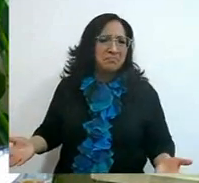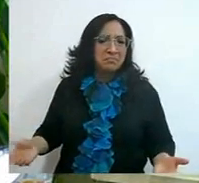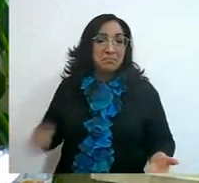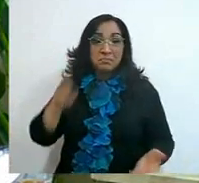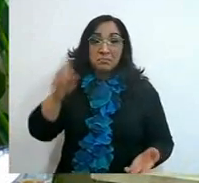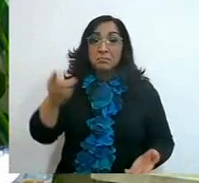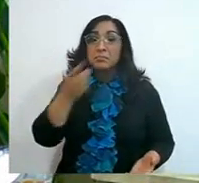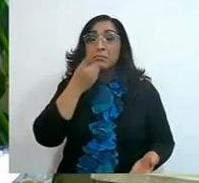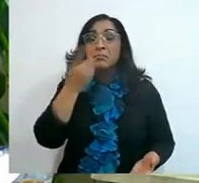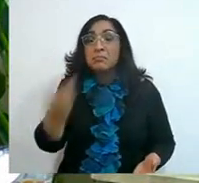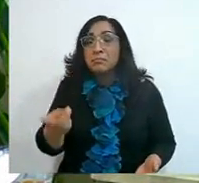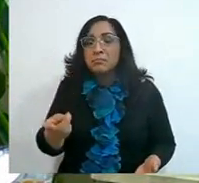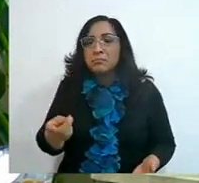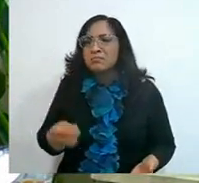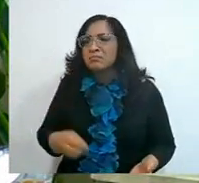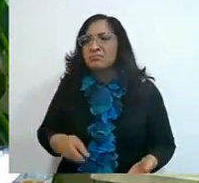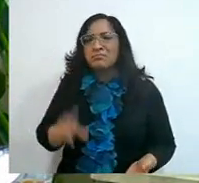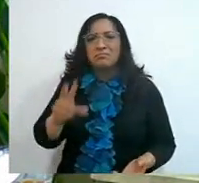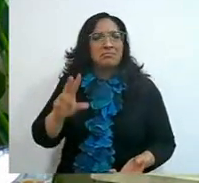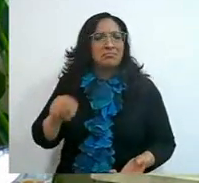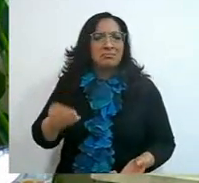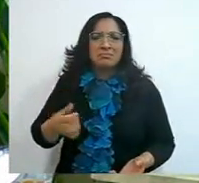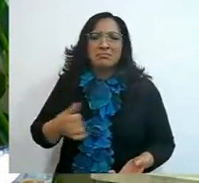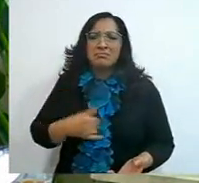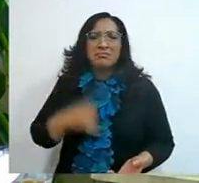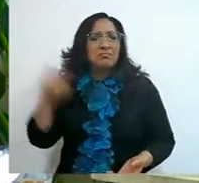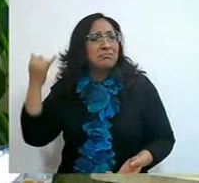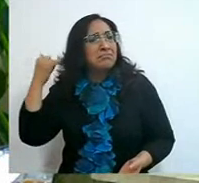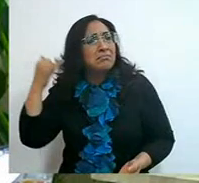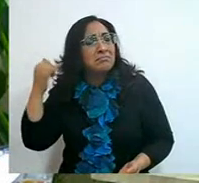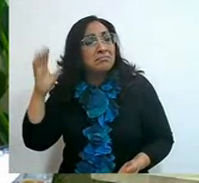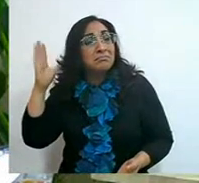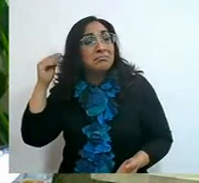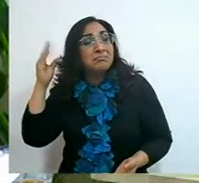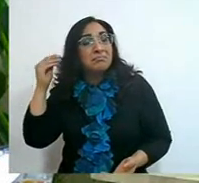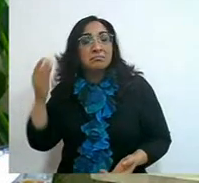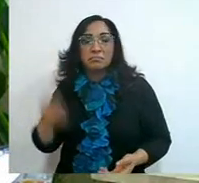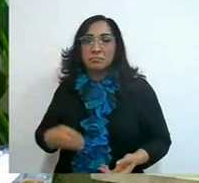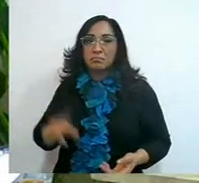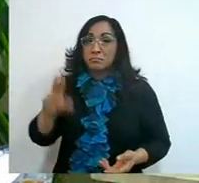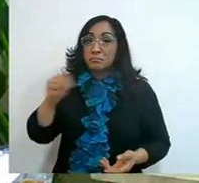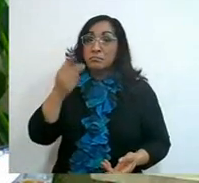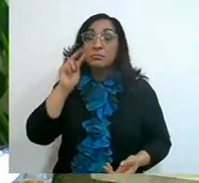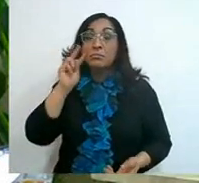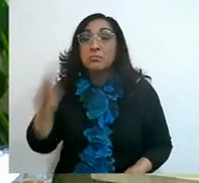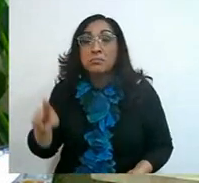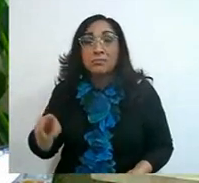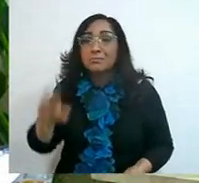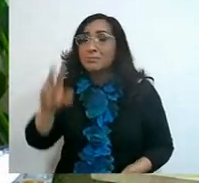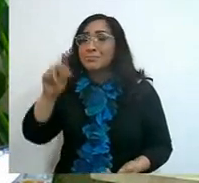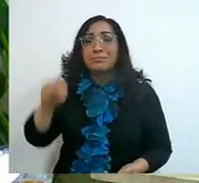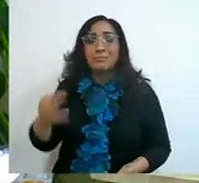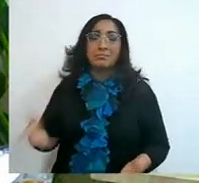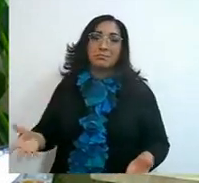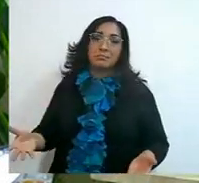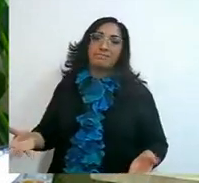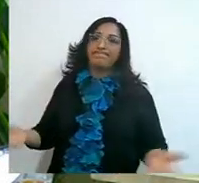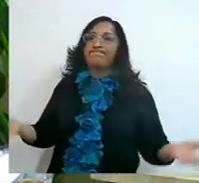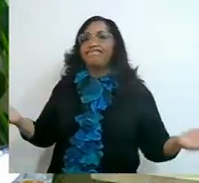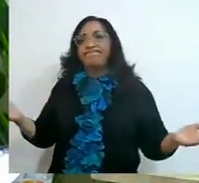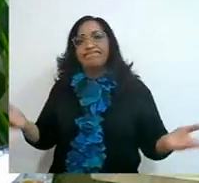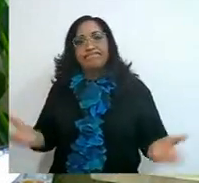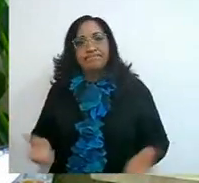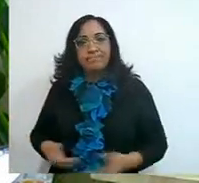ustedes dijeron, no, yo oí. ¿Cómo que tú oíste? ¿No te constó? No, yo oí. Nada